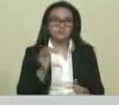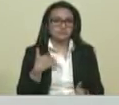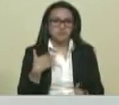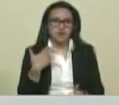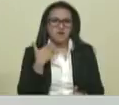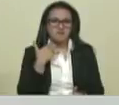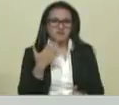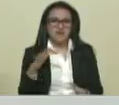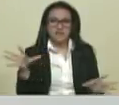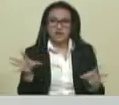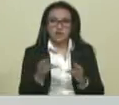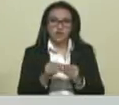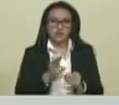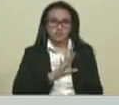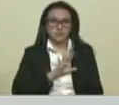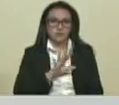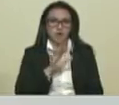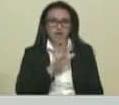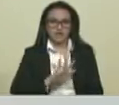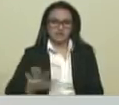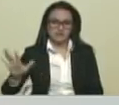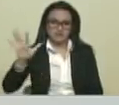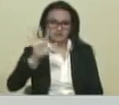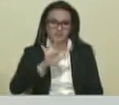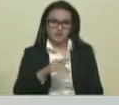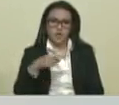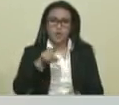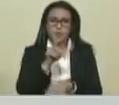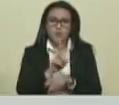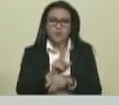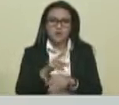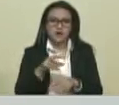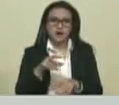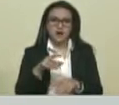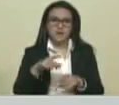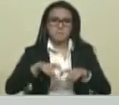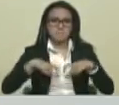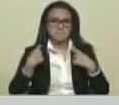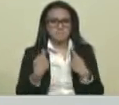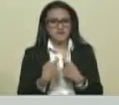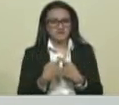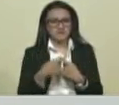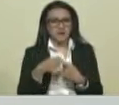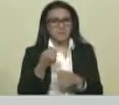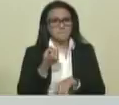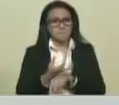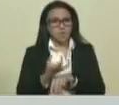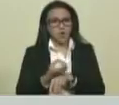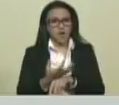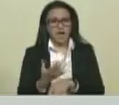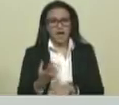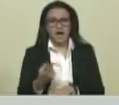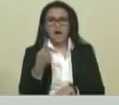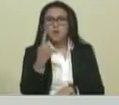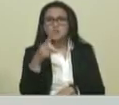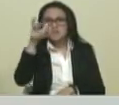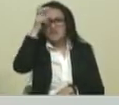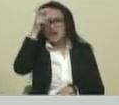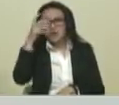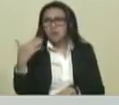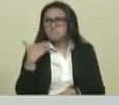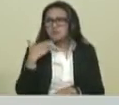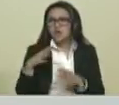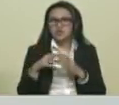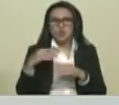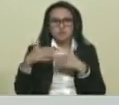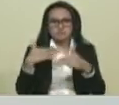totalidad del estado. Una sola mesa en Monagas, una sola mesa en Falcón, no tiene por qué afectar el acto de votación.